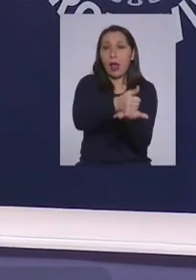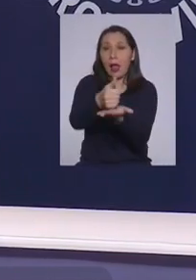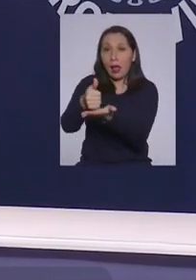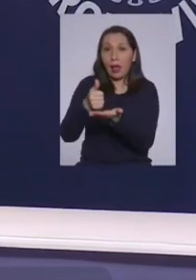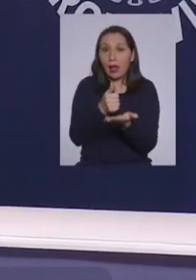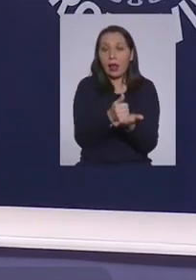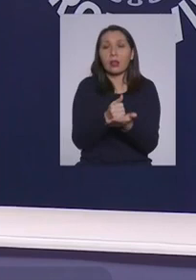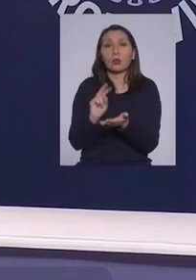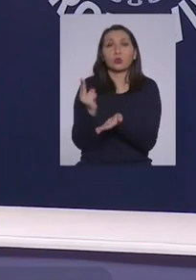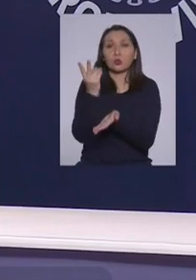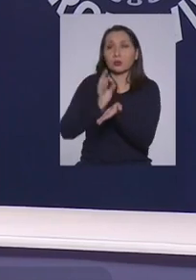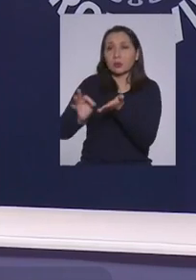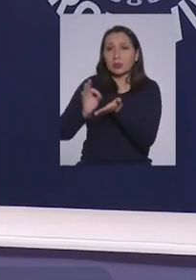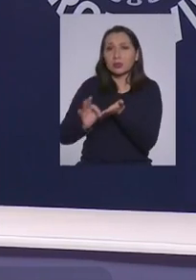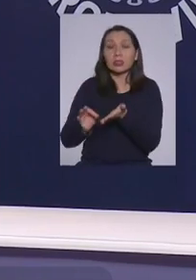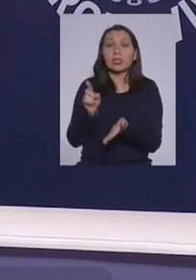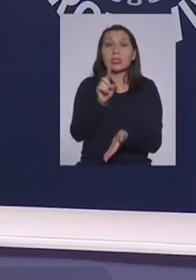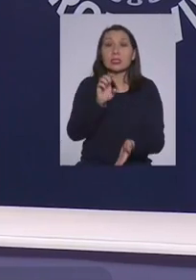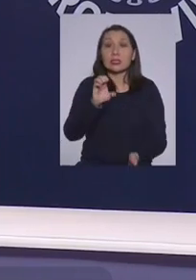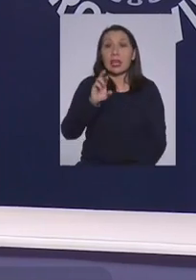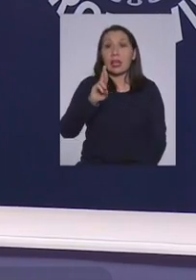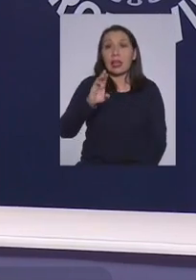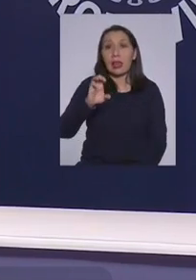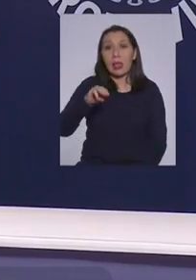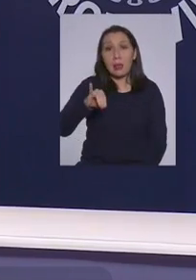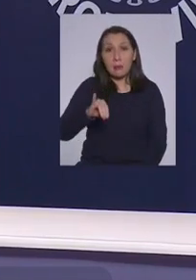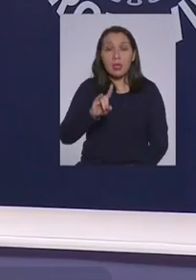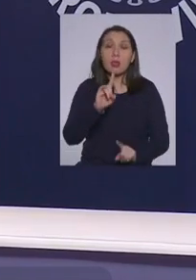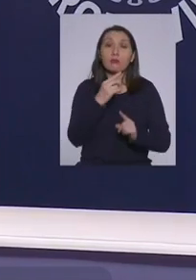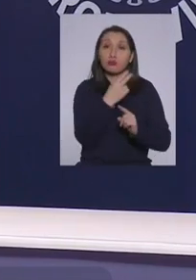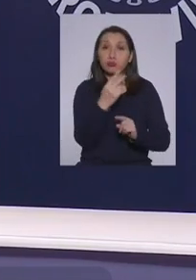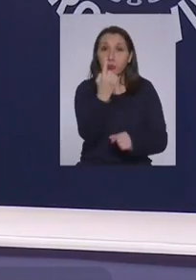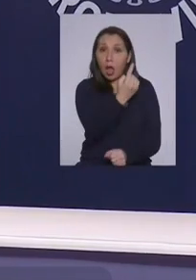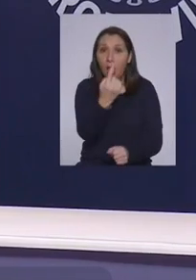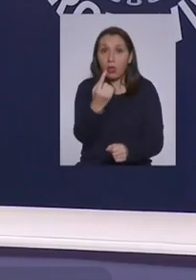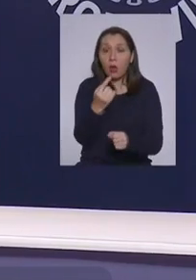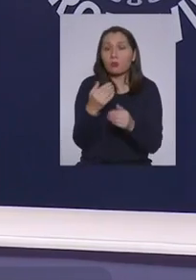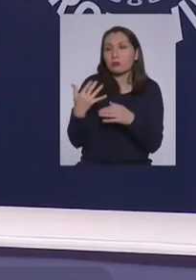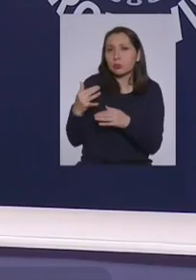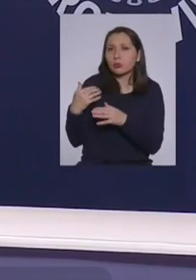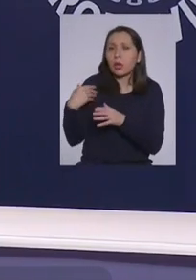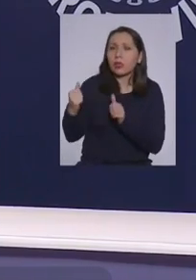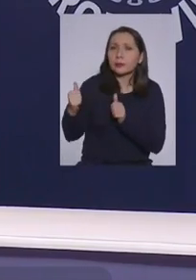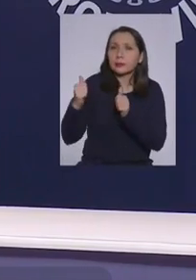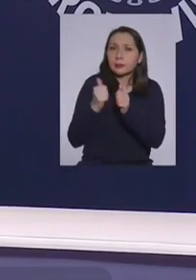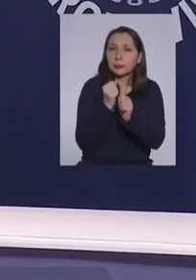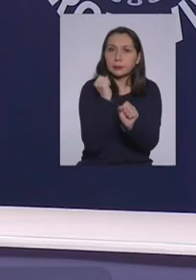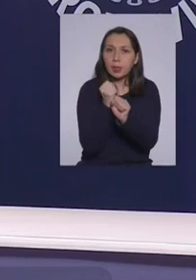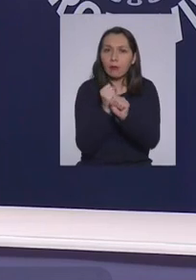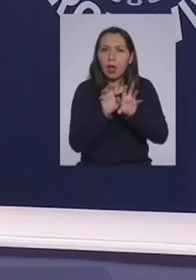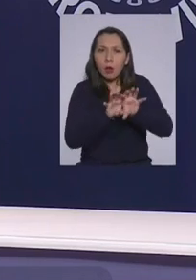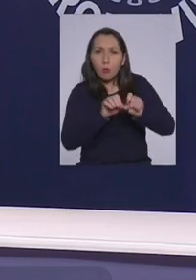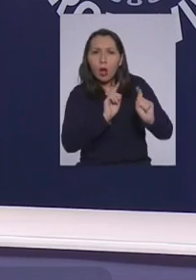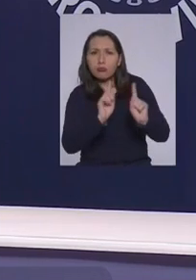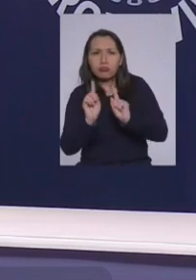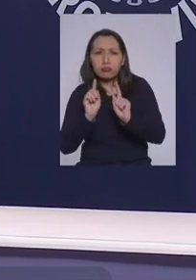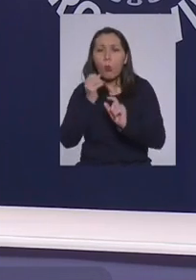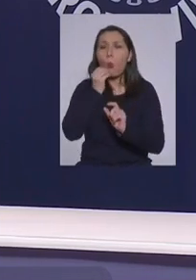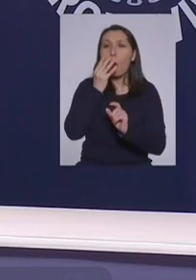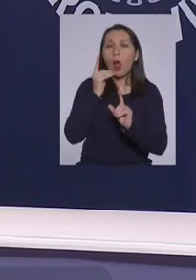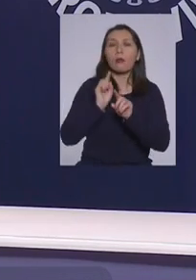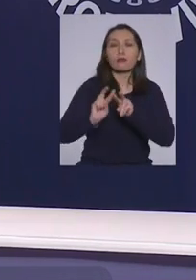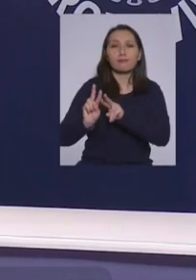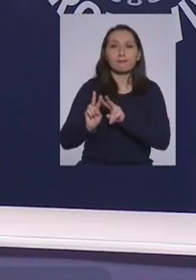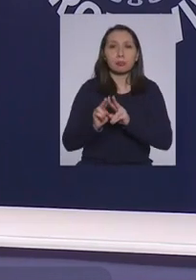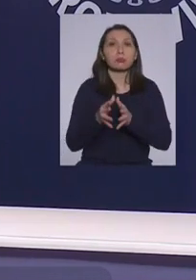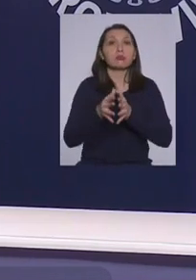alcaldes, con los subsecretarios, con los seremis de cada una de estas carteras es fundamental, y la coordinación que se va a seguir